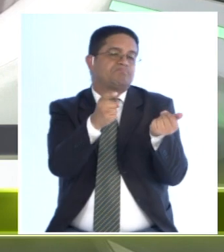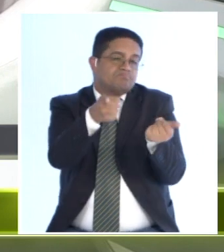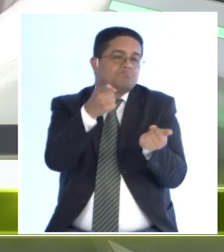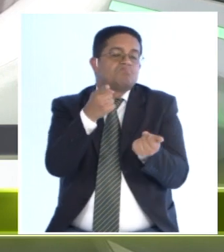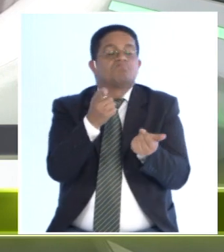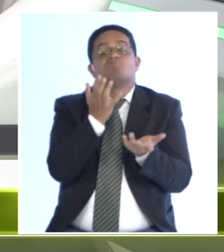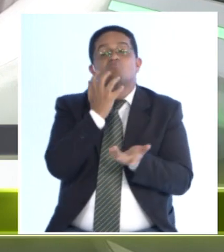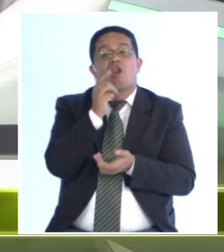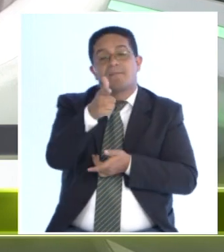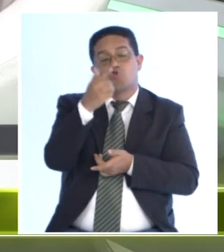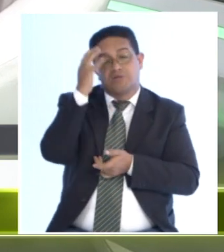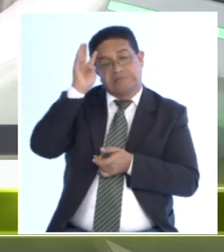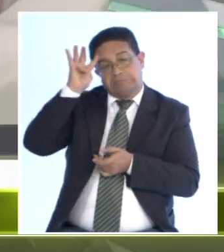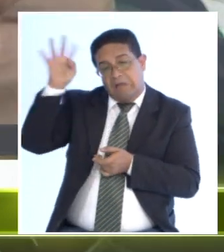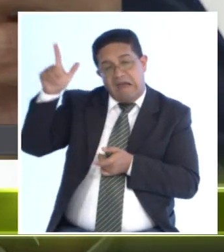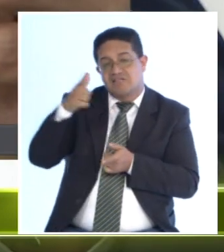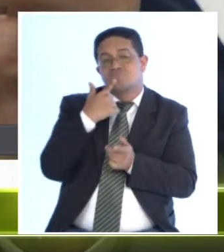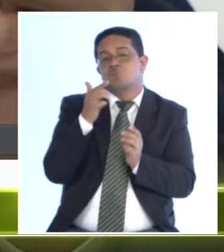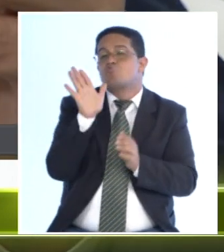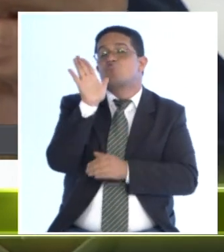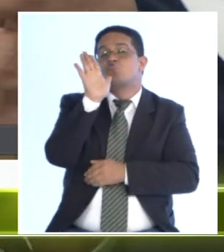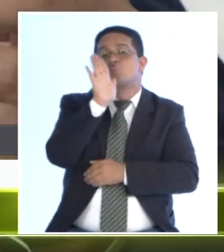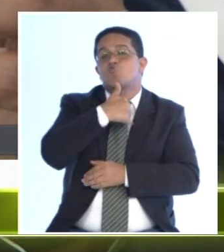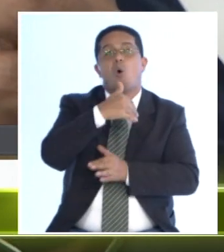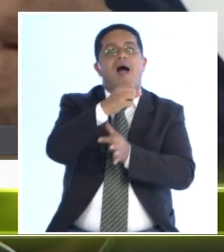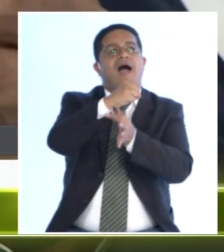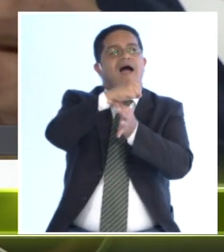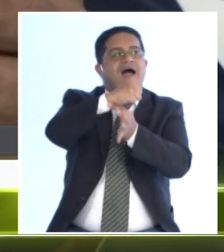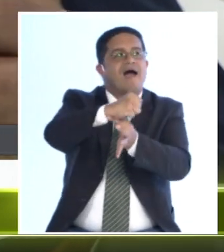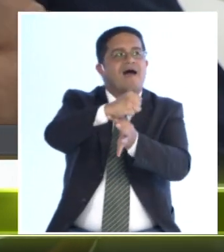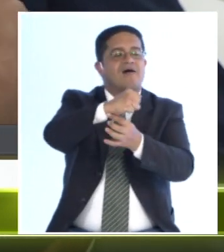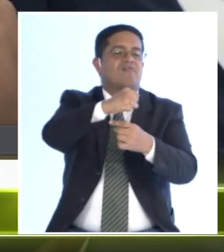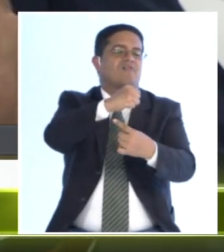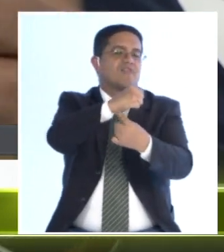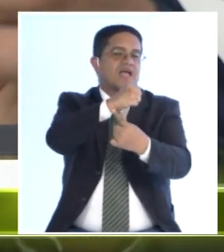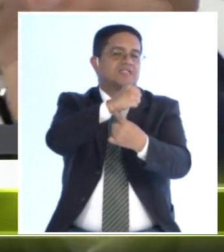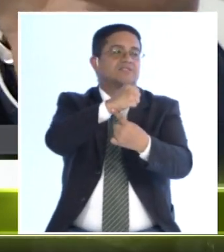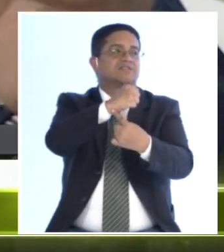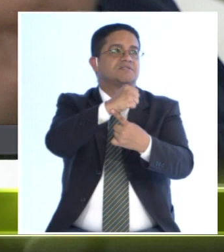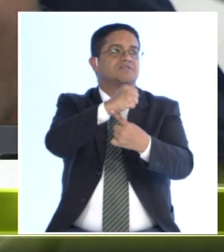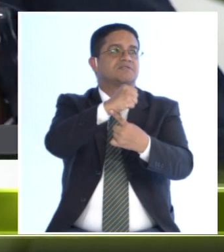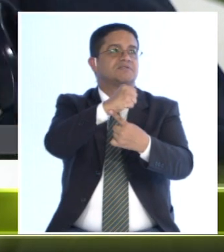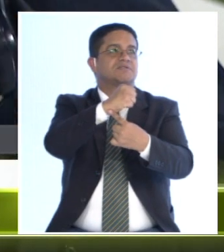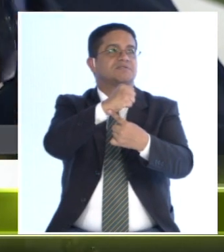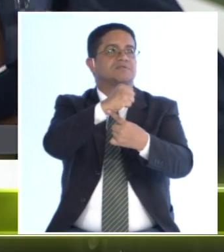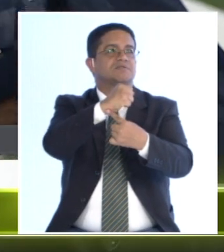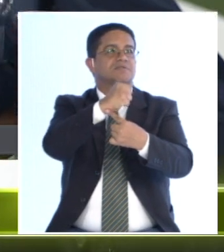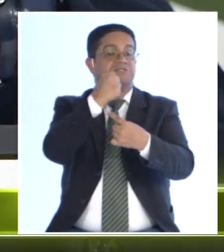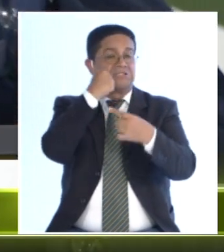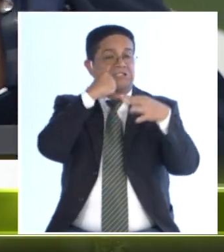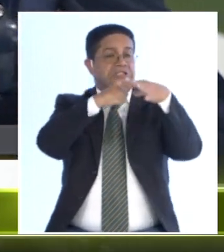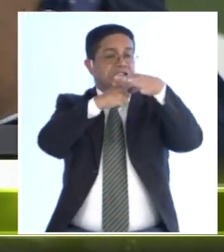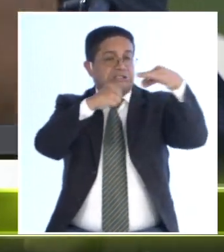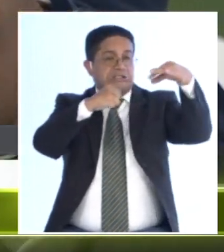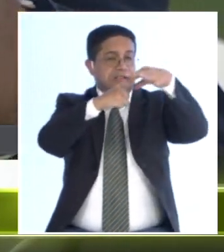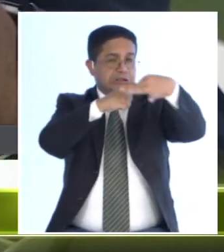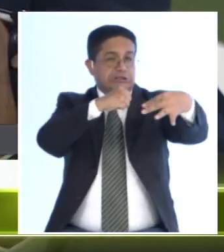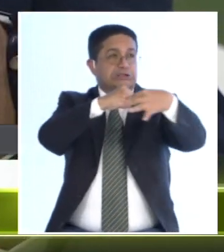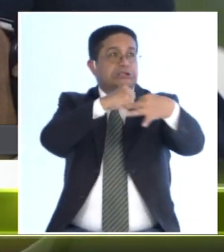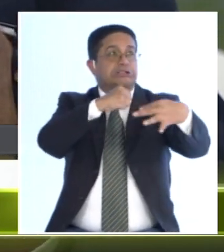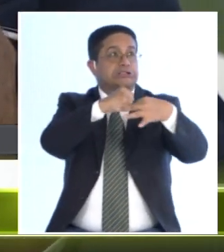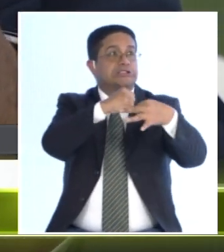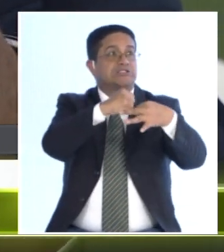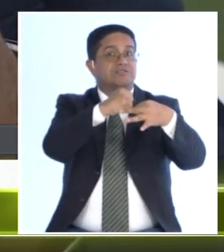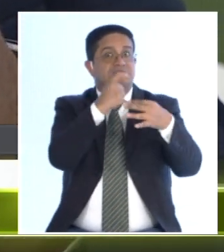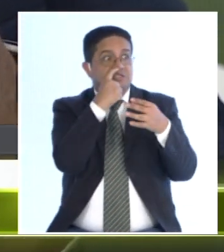no tengamos esto Ok. y solo tengamos aquí ciertas filosidades, ¿ok? Filos que van a